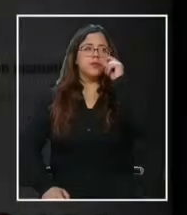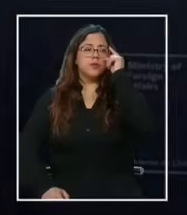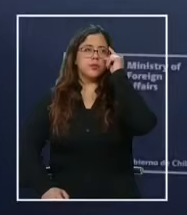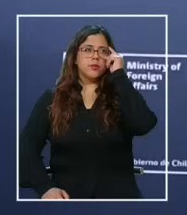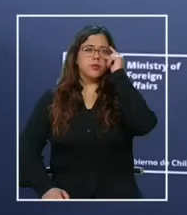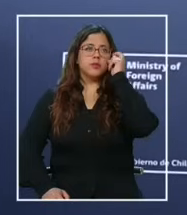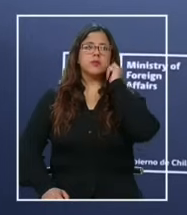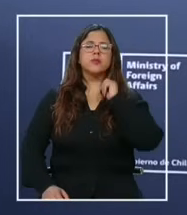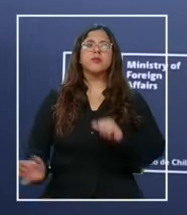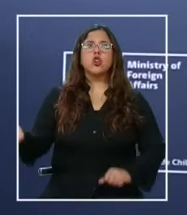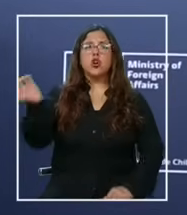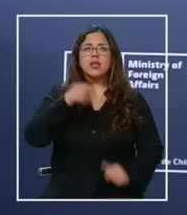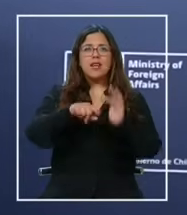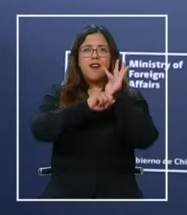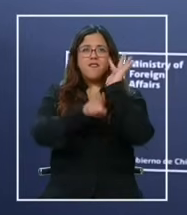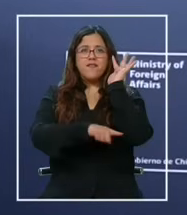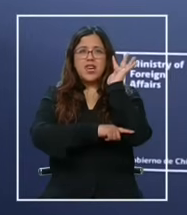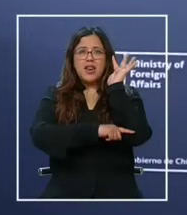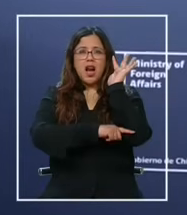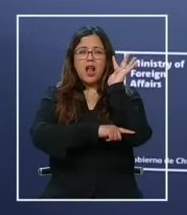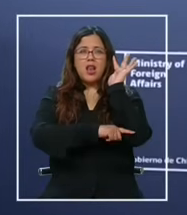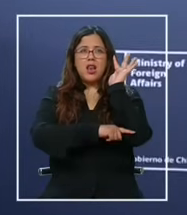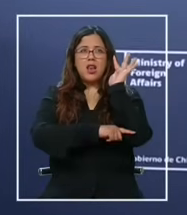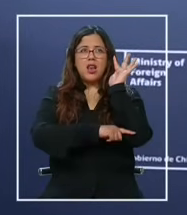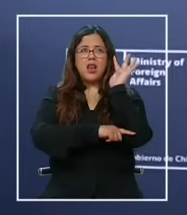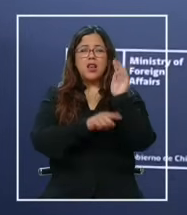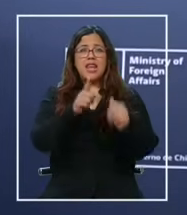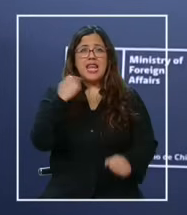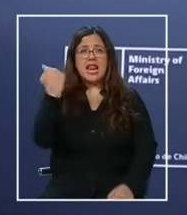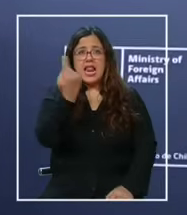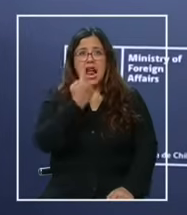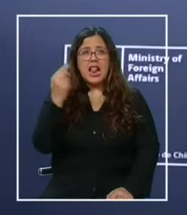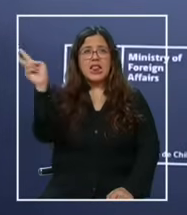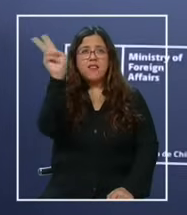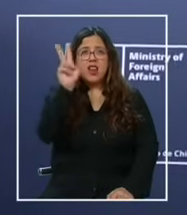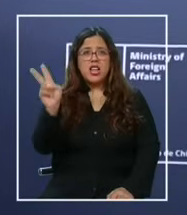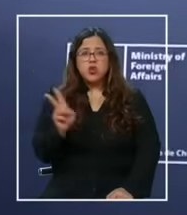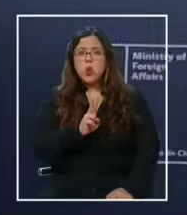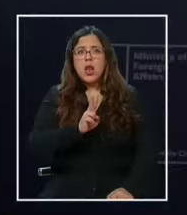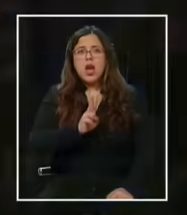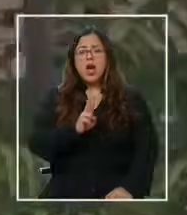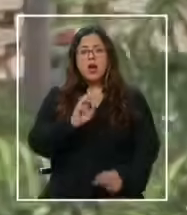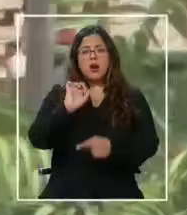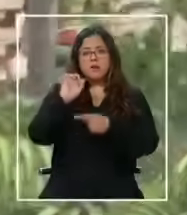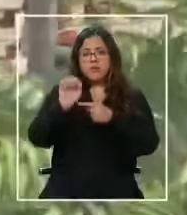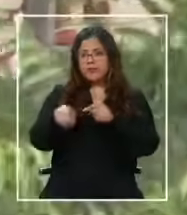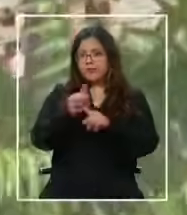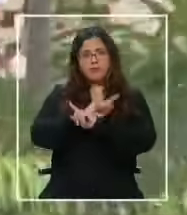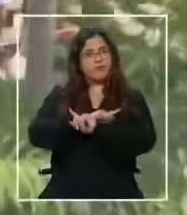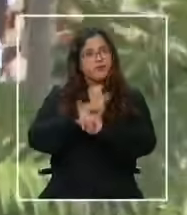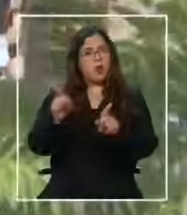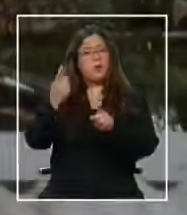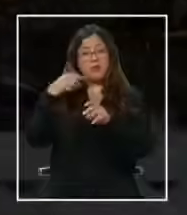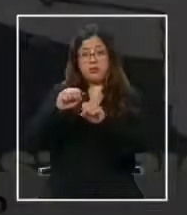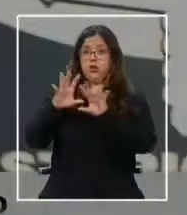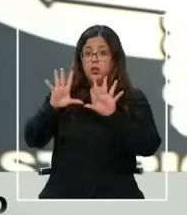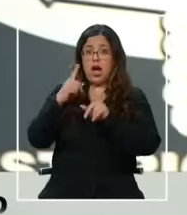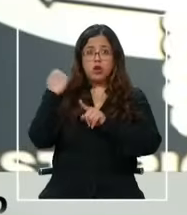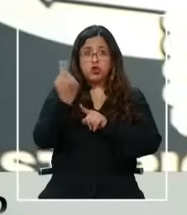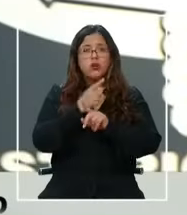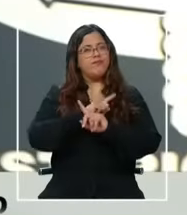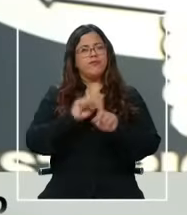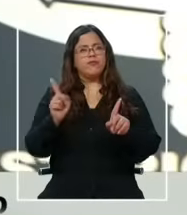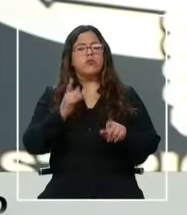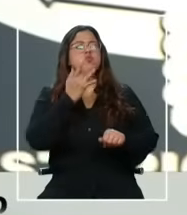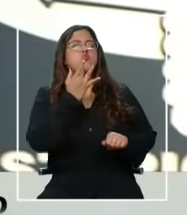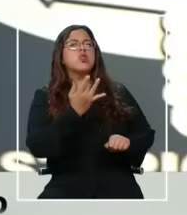declaraciones del fiscal general nacional venezolano son inaceptables pero no nos sorprenden Por